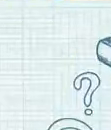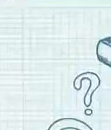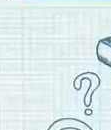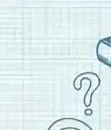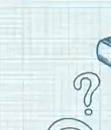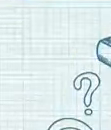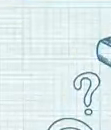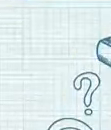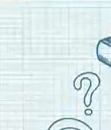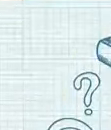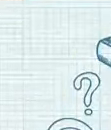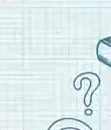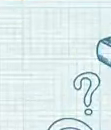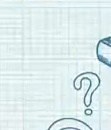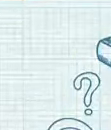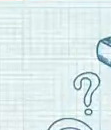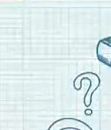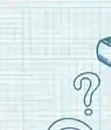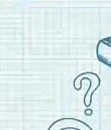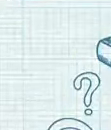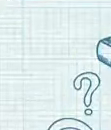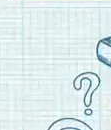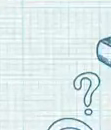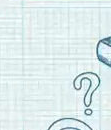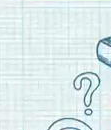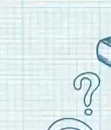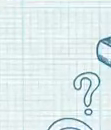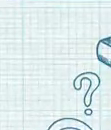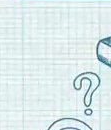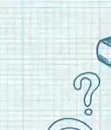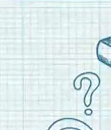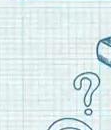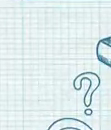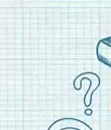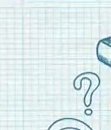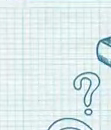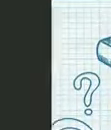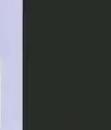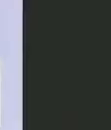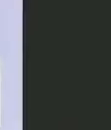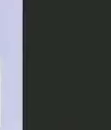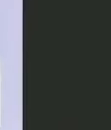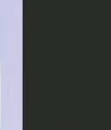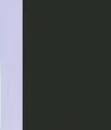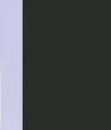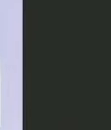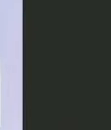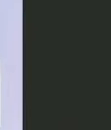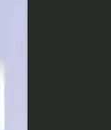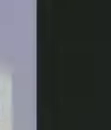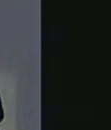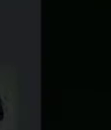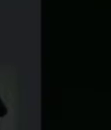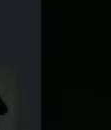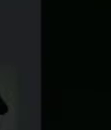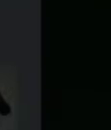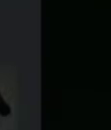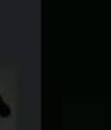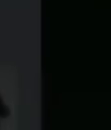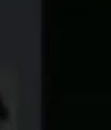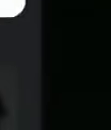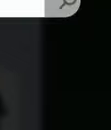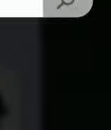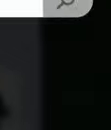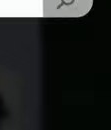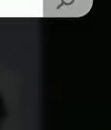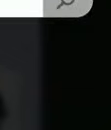de la tarde. Y los sábados, Educación Básica Especial a las 10 de la mañana. Puedes seguirnos también en vivo a través de nuestra